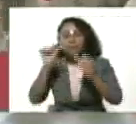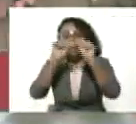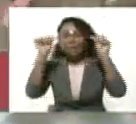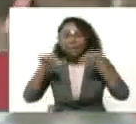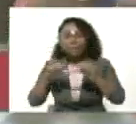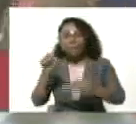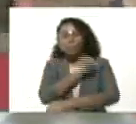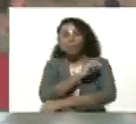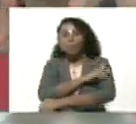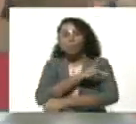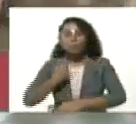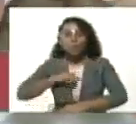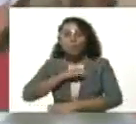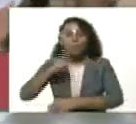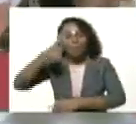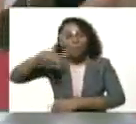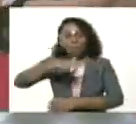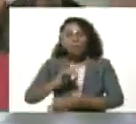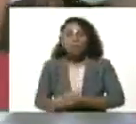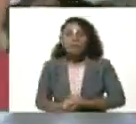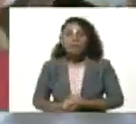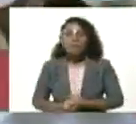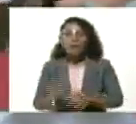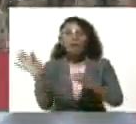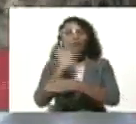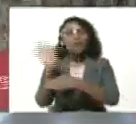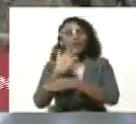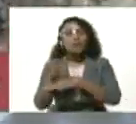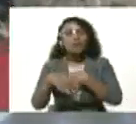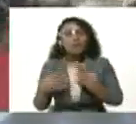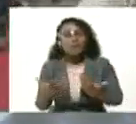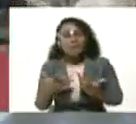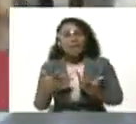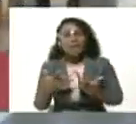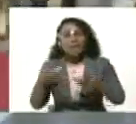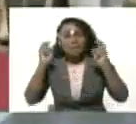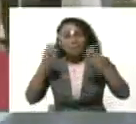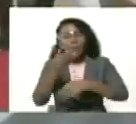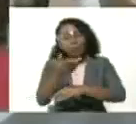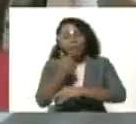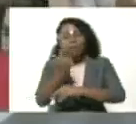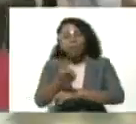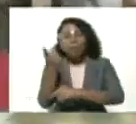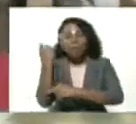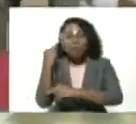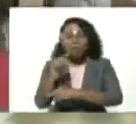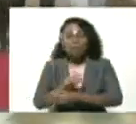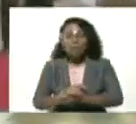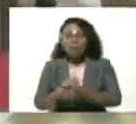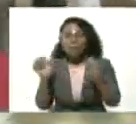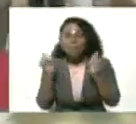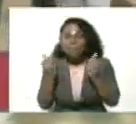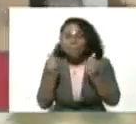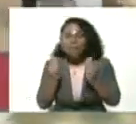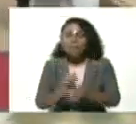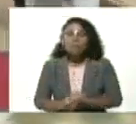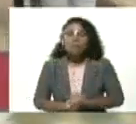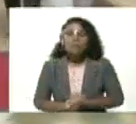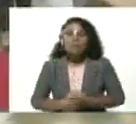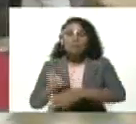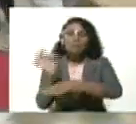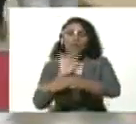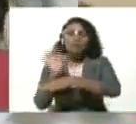protección civil para nuestro pueblo, que funciona, almirante Ceballos, como usted lo dijo muy bien ayer, desde Mérida, que